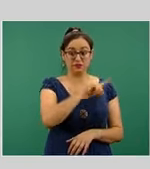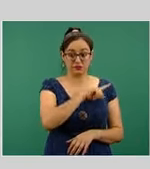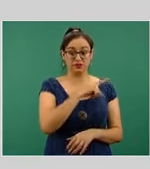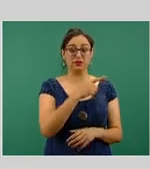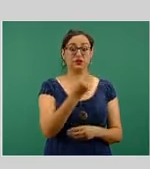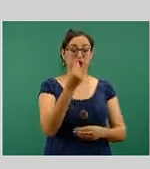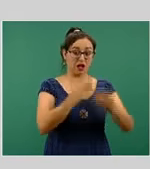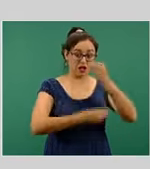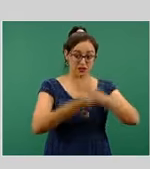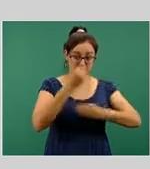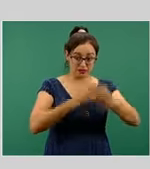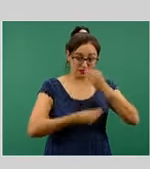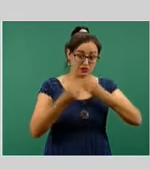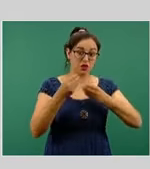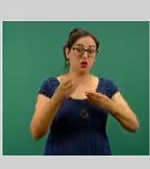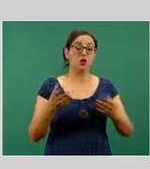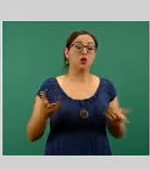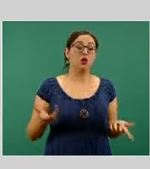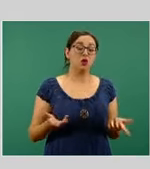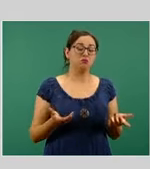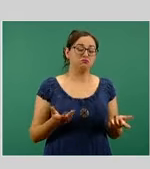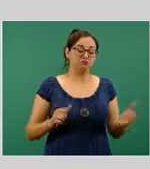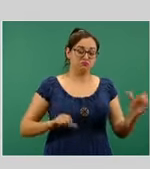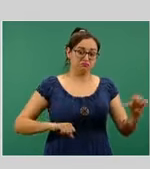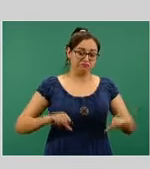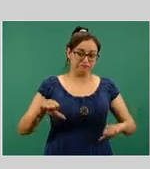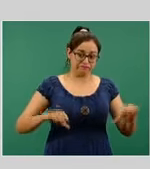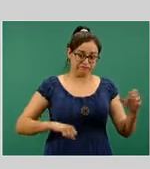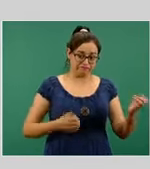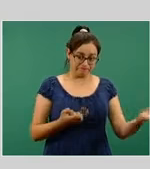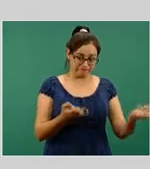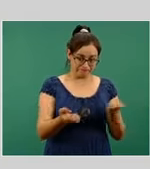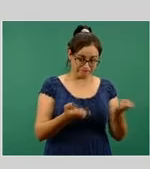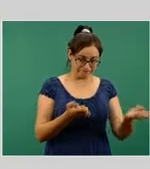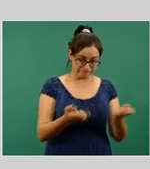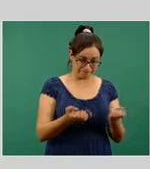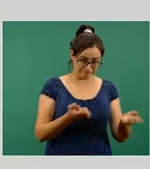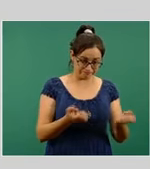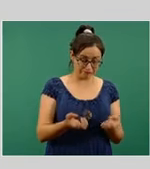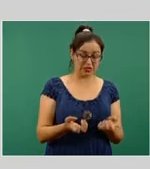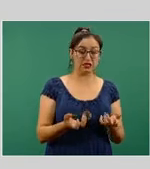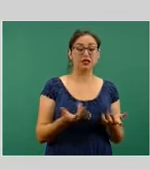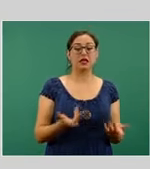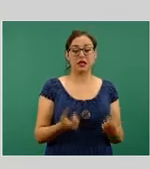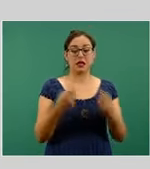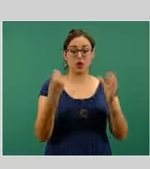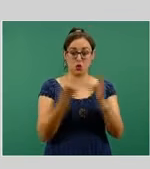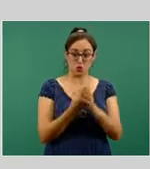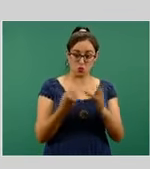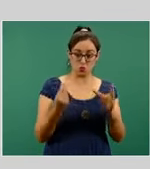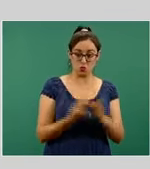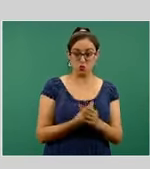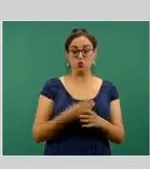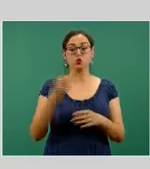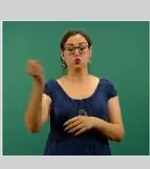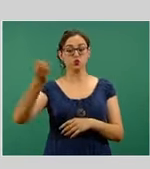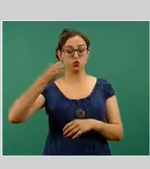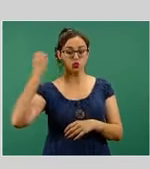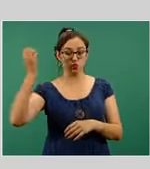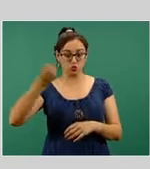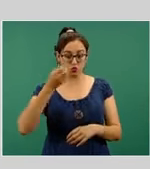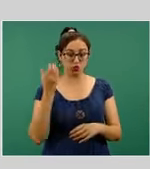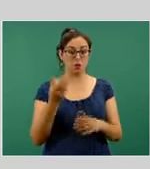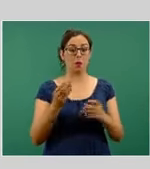física, tanto con la presencia de estos elementos como con cursos y clases con una asignatura de